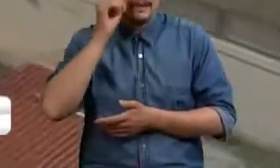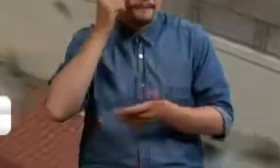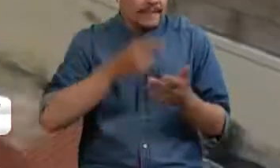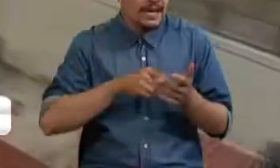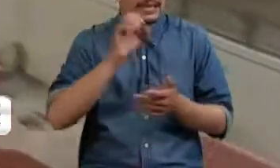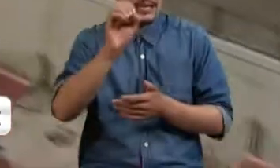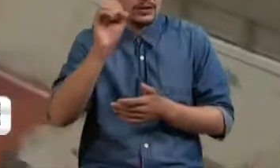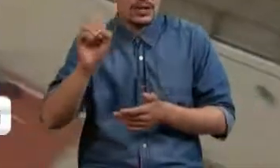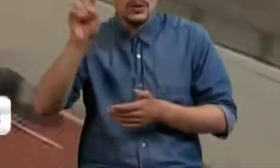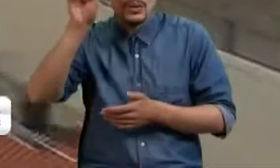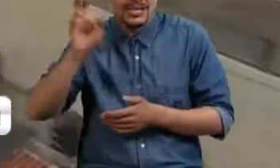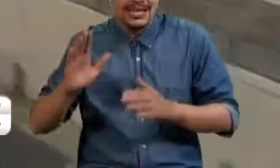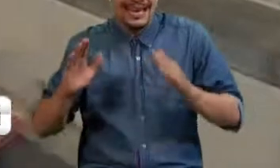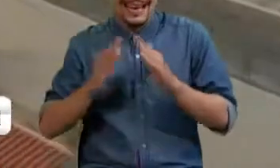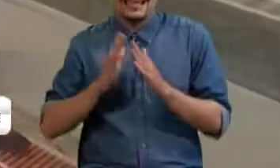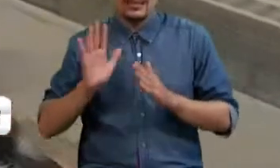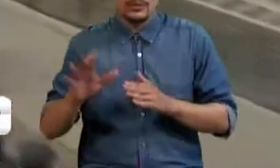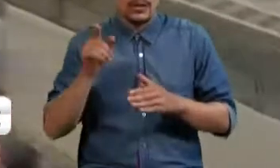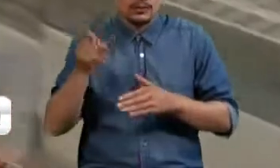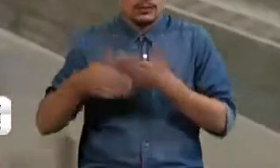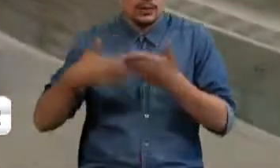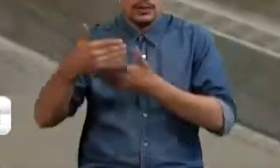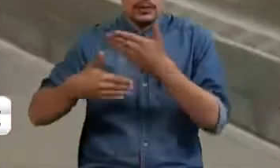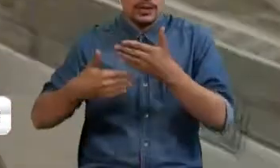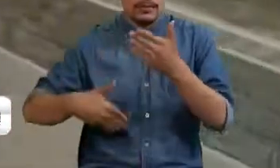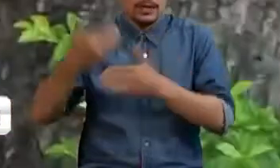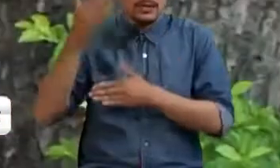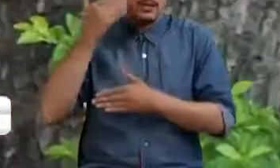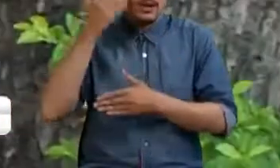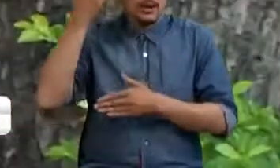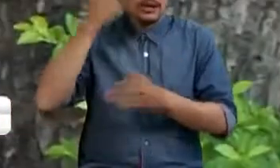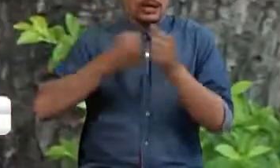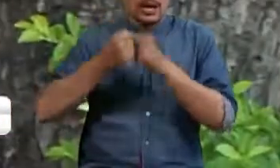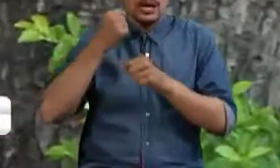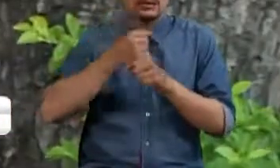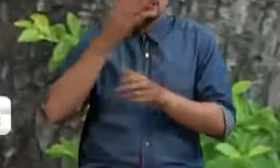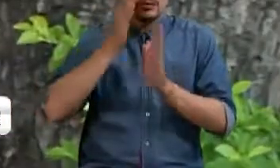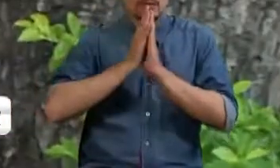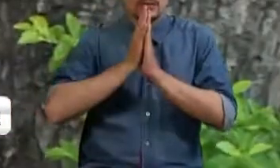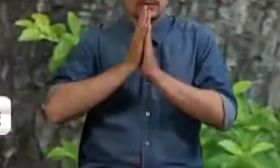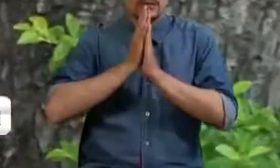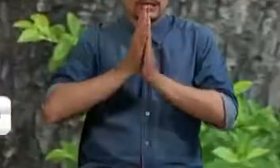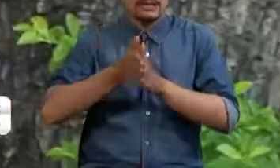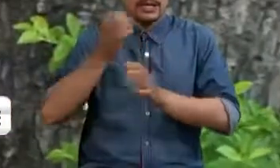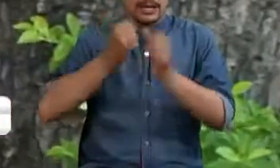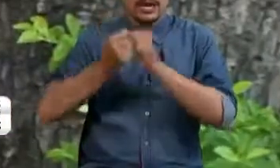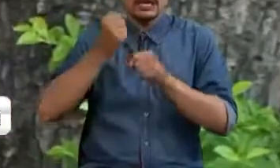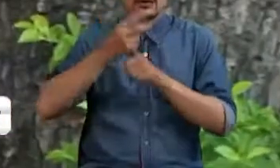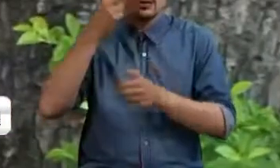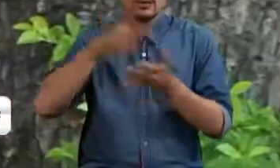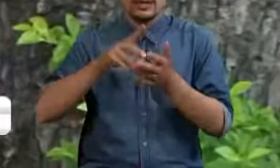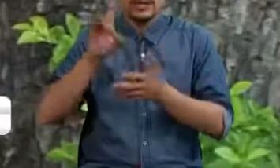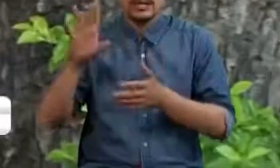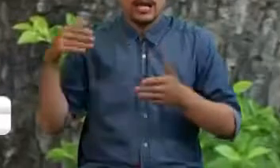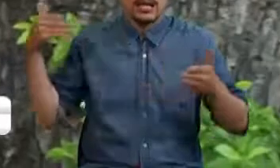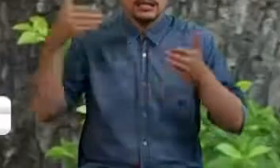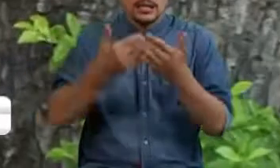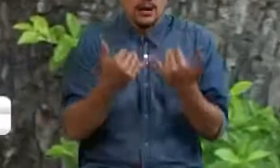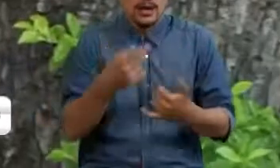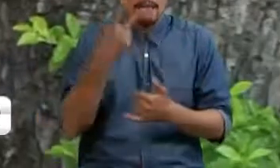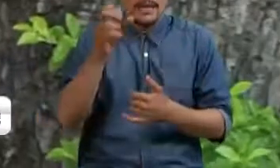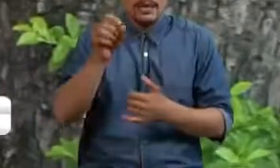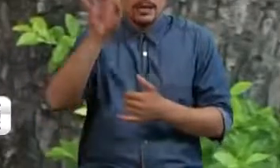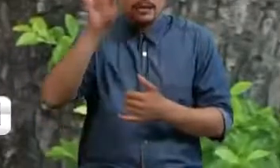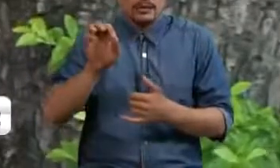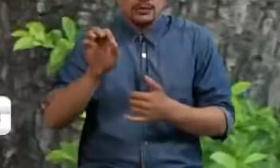este proceso comenzó en diciembre del 2015 y es que se espera que culmine las obras y la construcción de estas viviendas para